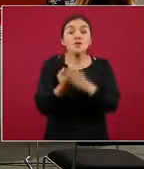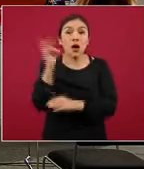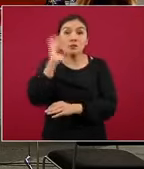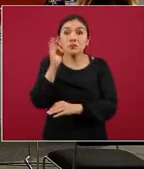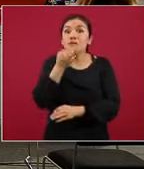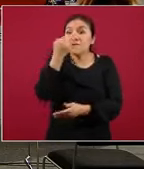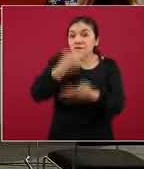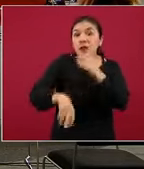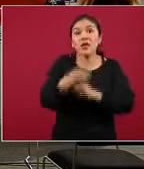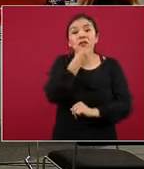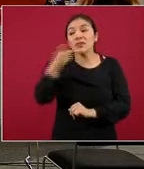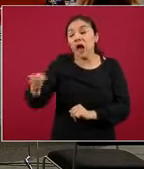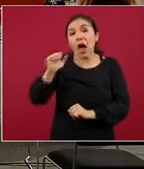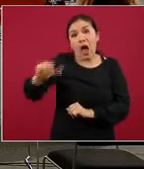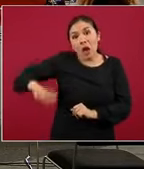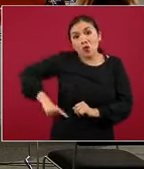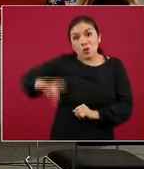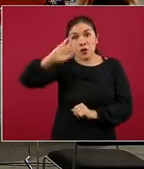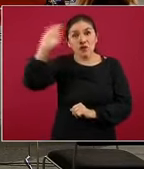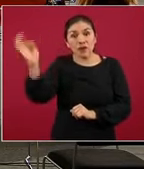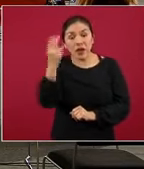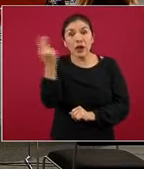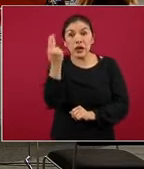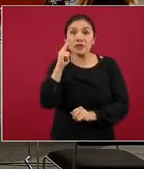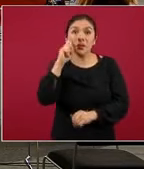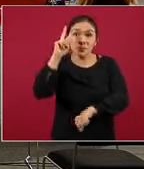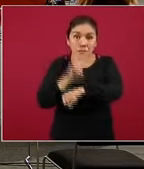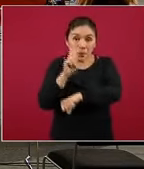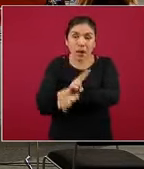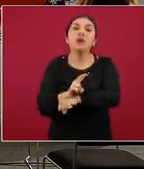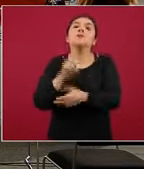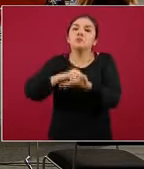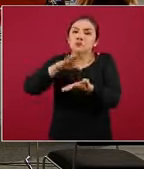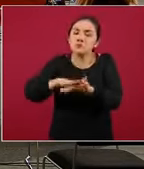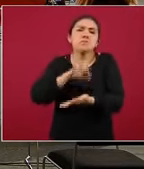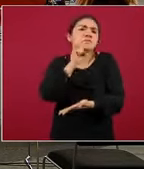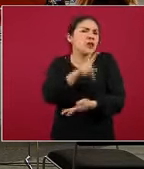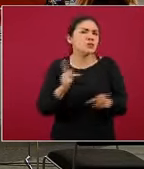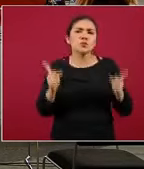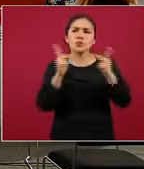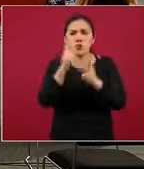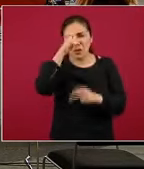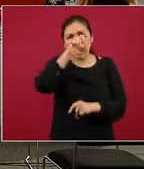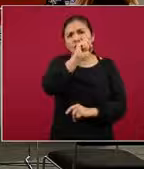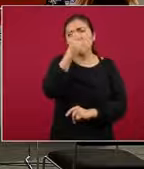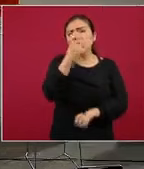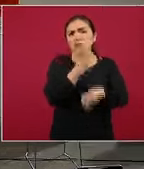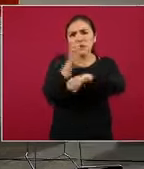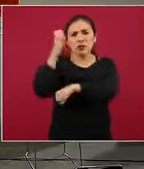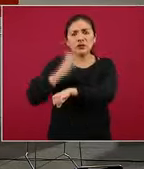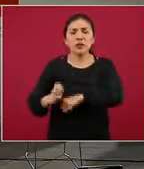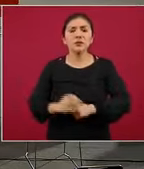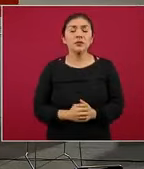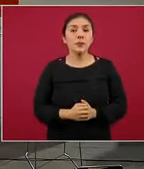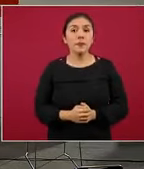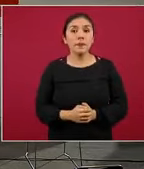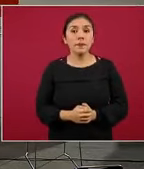hayan dado a conocer al gobierno federal y que debiera ser tomada en cuenta. Es la misma dinámica para las 32.